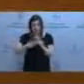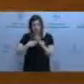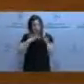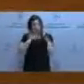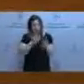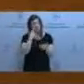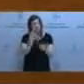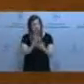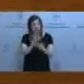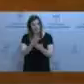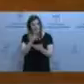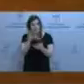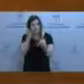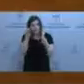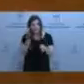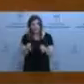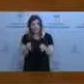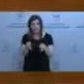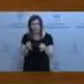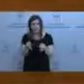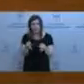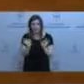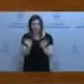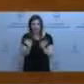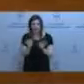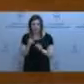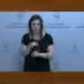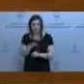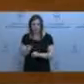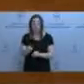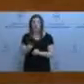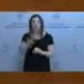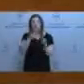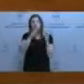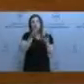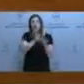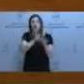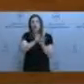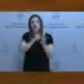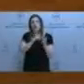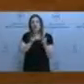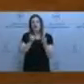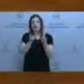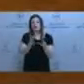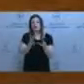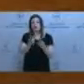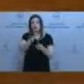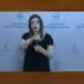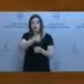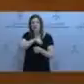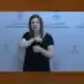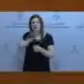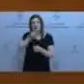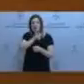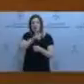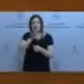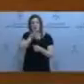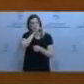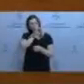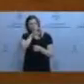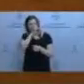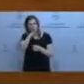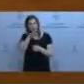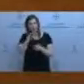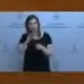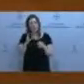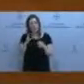si verdaderamente les interesa. Hablaba usted de las ratios, de que tenemos las mejores de España. Oiga, qué curioso, porque en la concertada tenemos